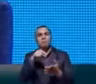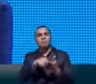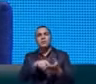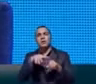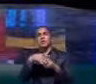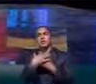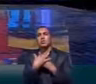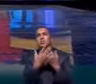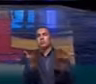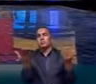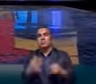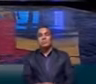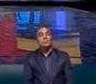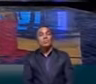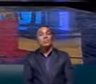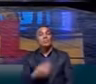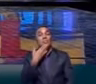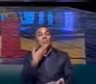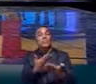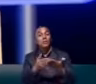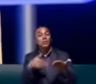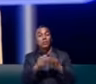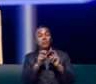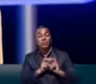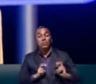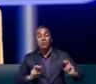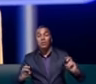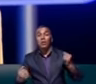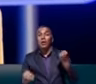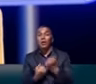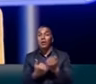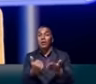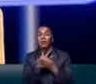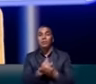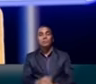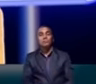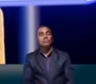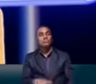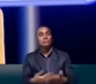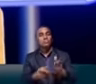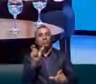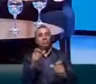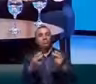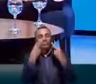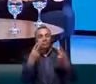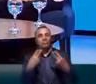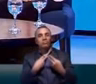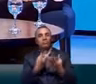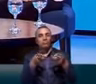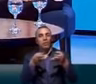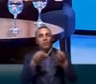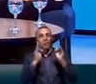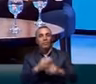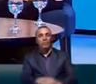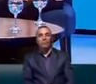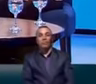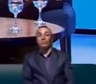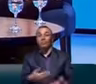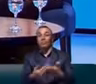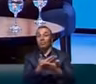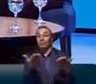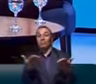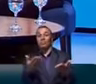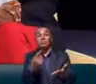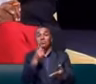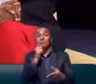esta situación. Bueno, quiero agradecerle a los panelistas por su aporte y evidentemente a toda la audiencia, Guadalupe, de la misma manera, a toda la